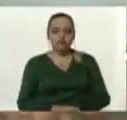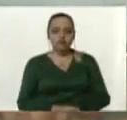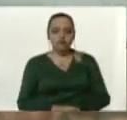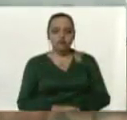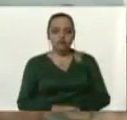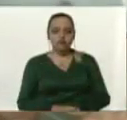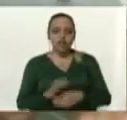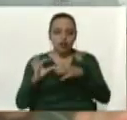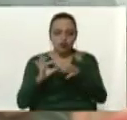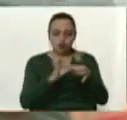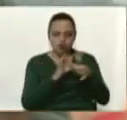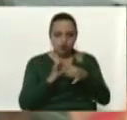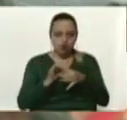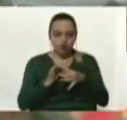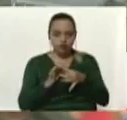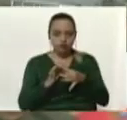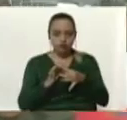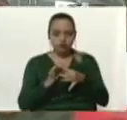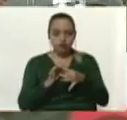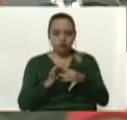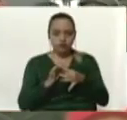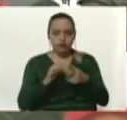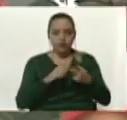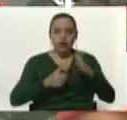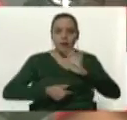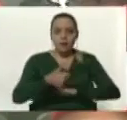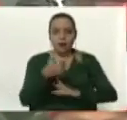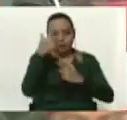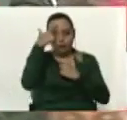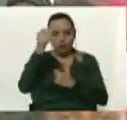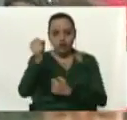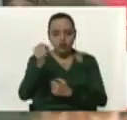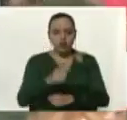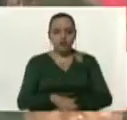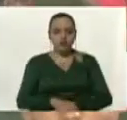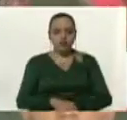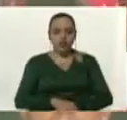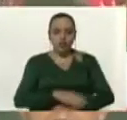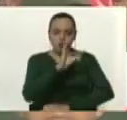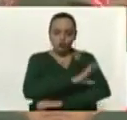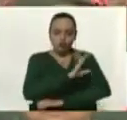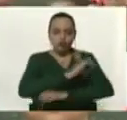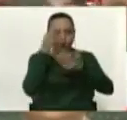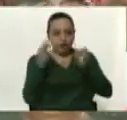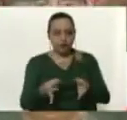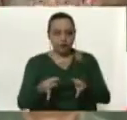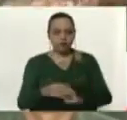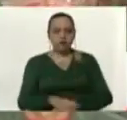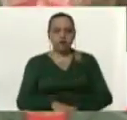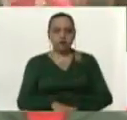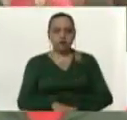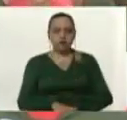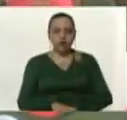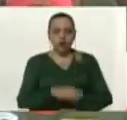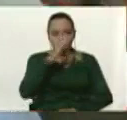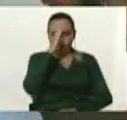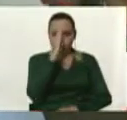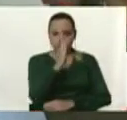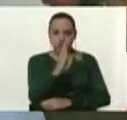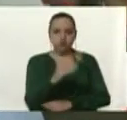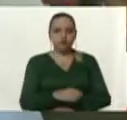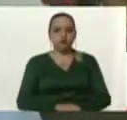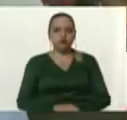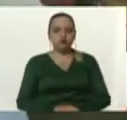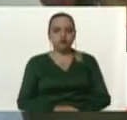Con la unión, con el máximo de profesionalismo, de disciplina, de obediencia,